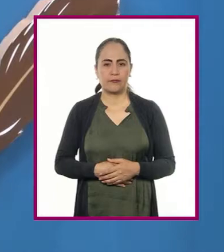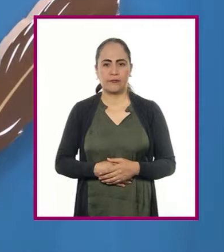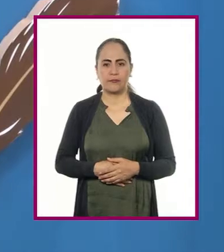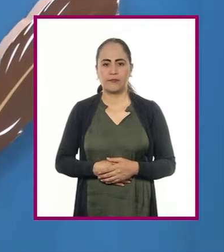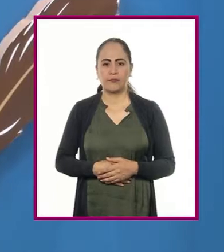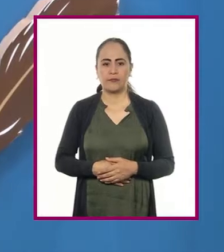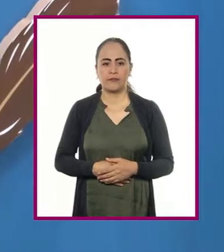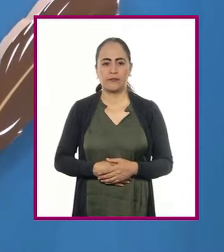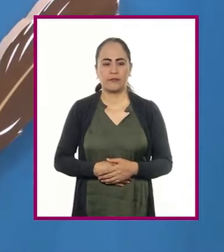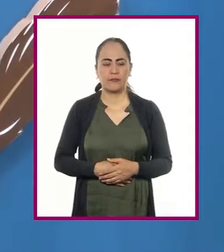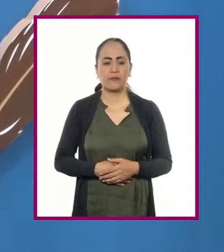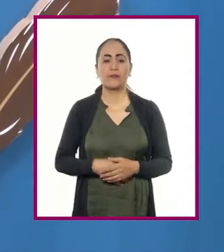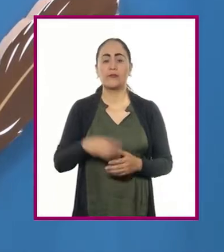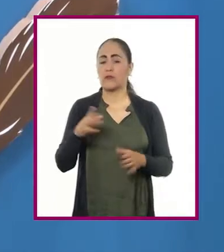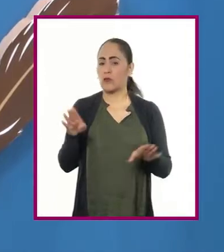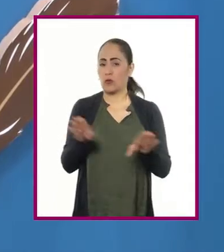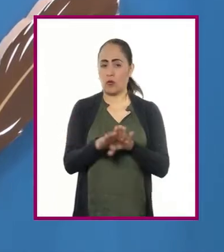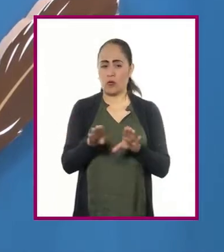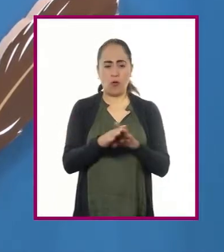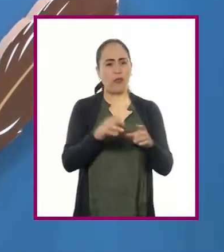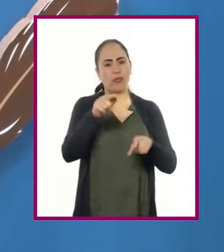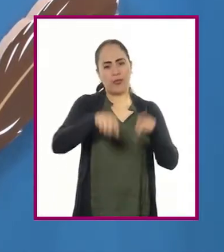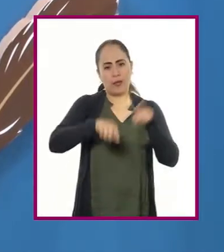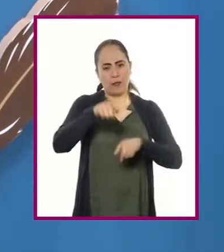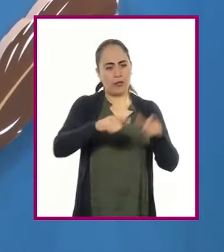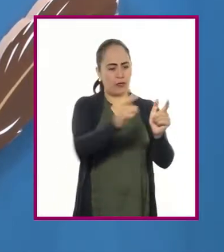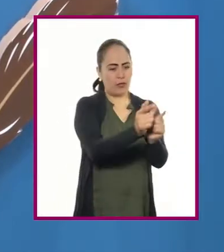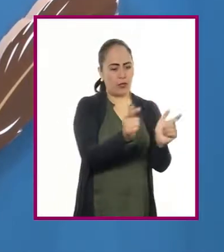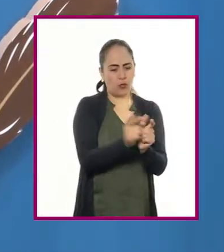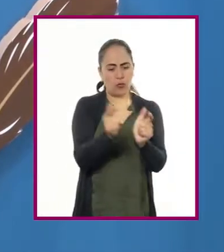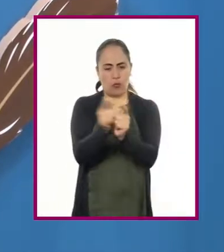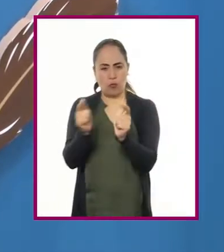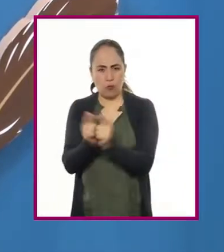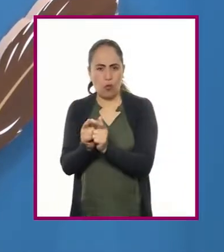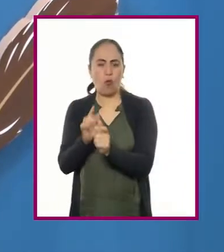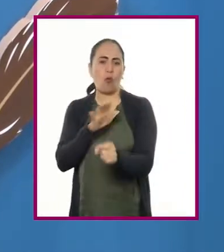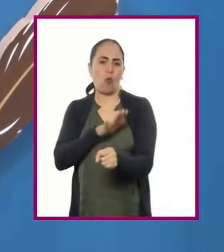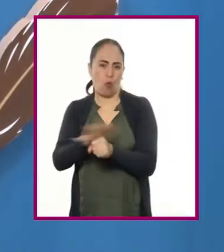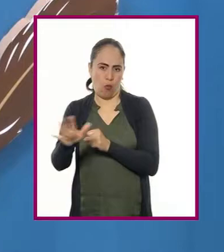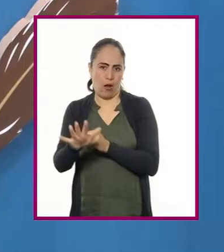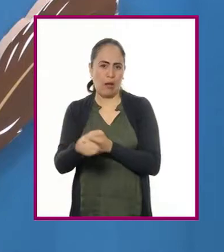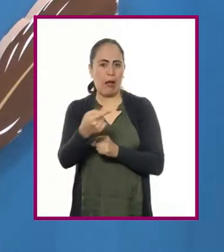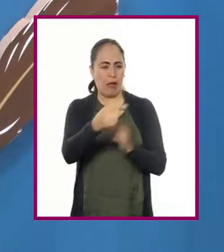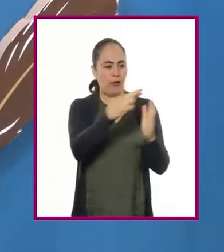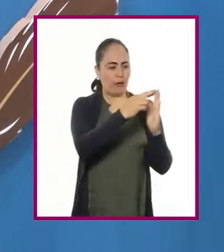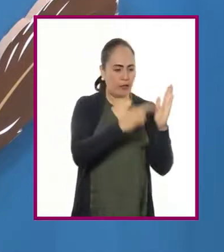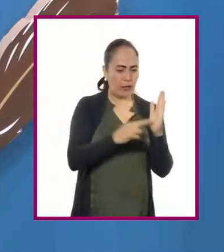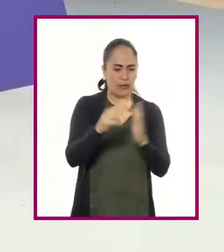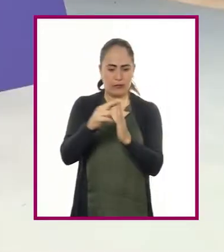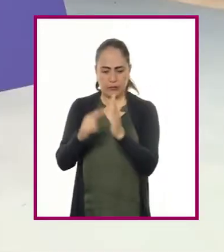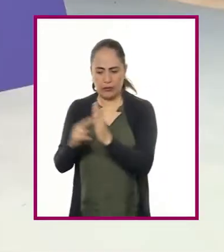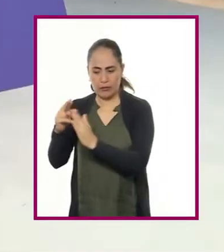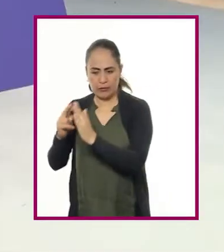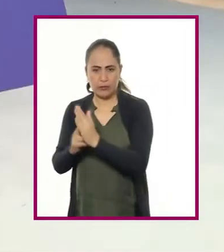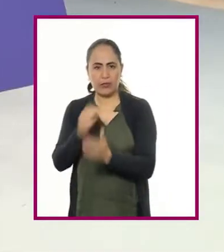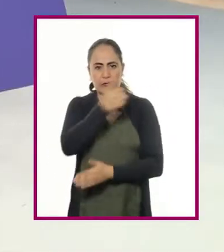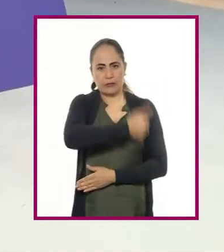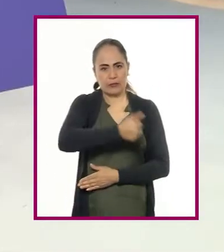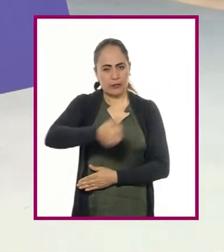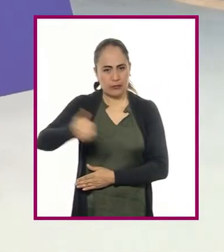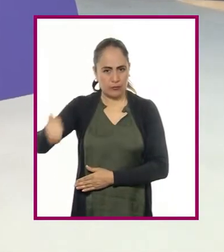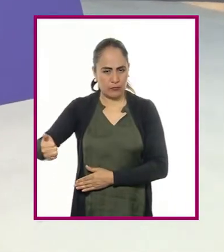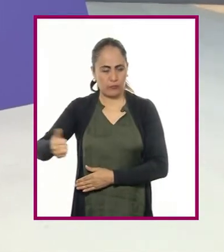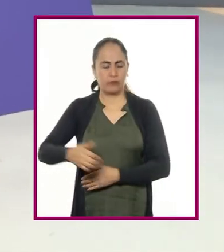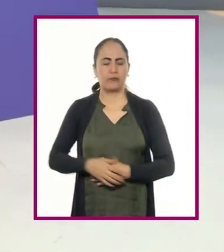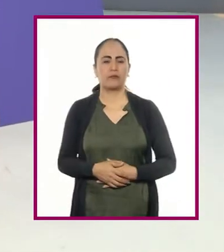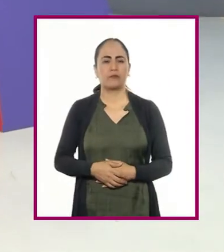función social a partir de las corporaciones o cuerpos sociales a los que pertenecían. Estas